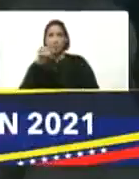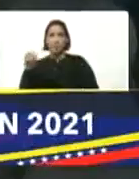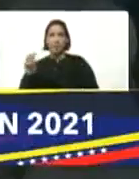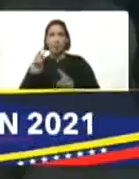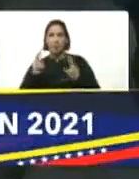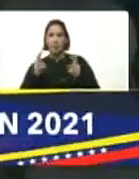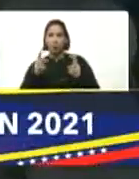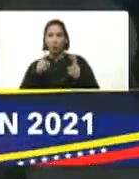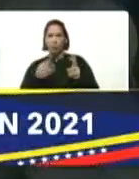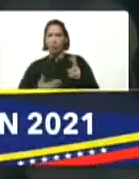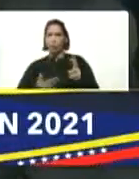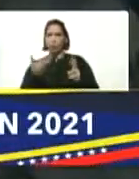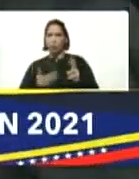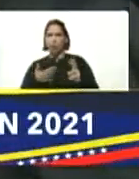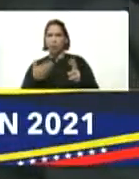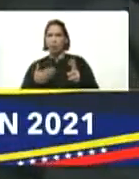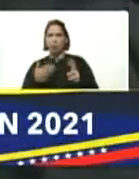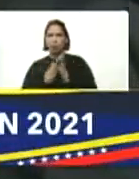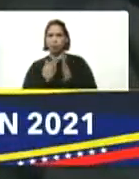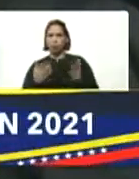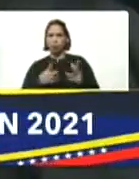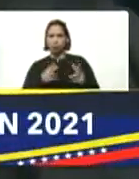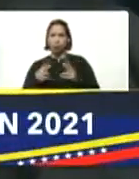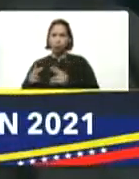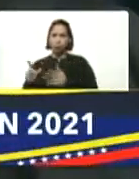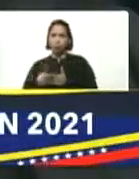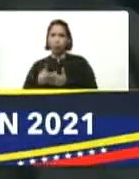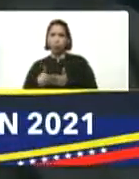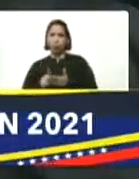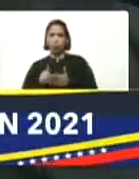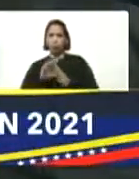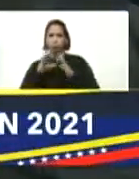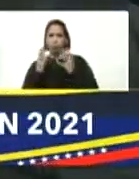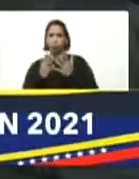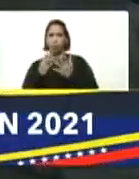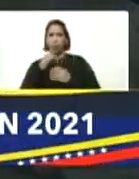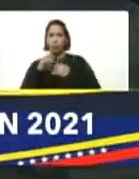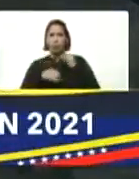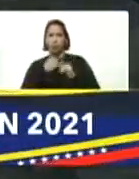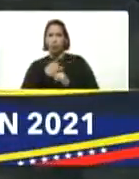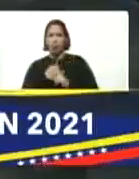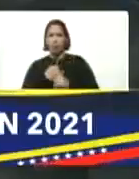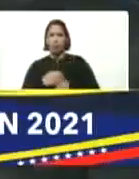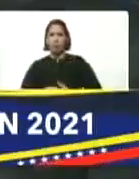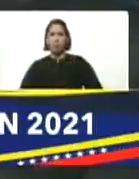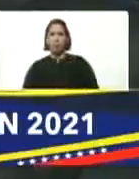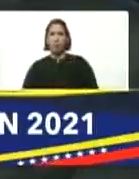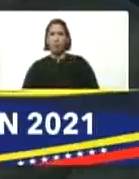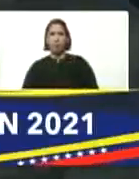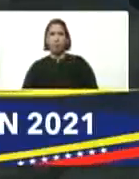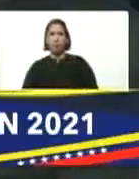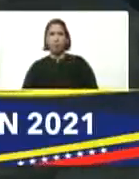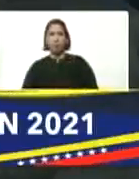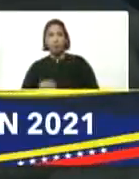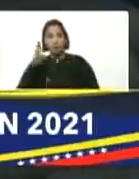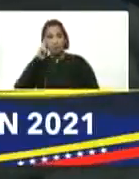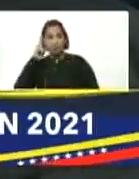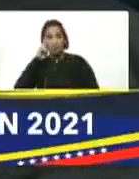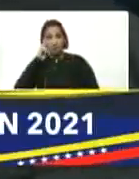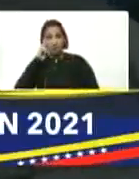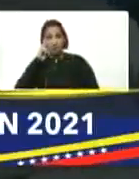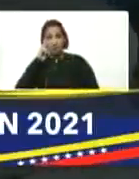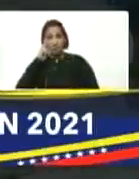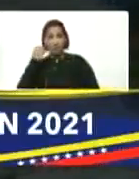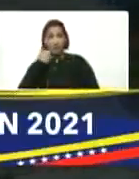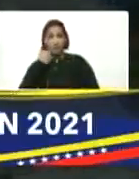una proeza editorial excepcional a nivel internacional. Evidentemente, en razón de la pandemia,